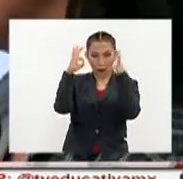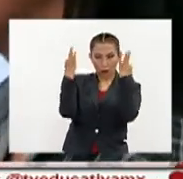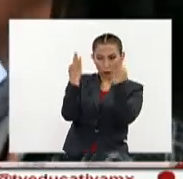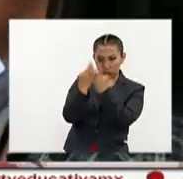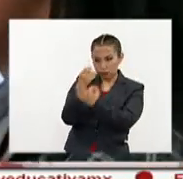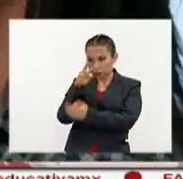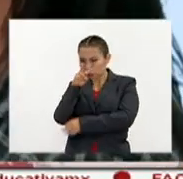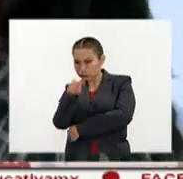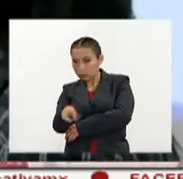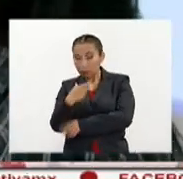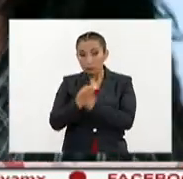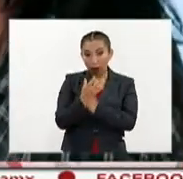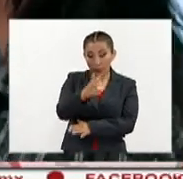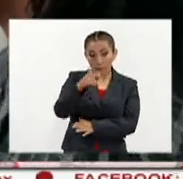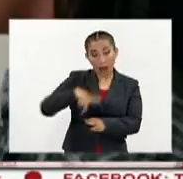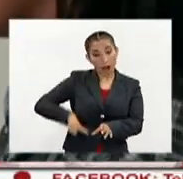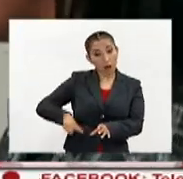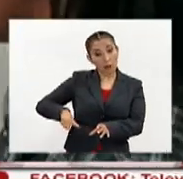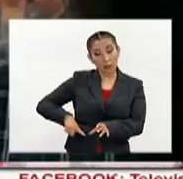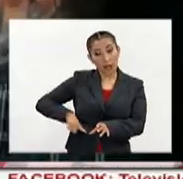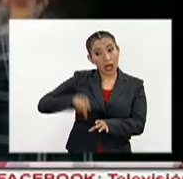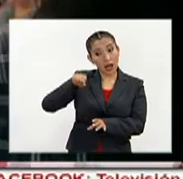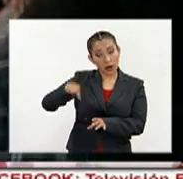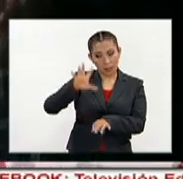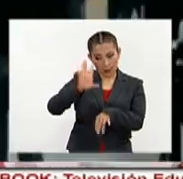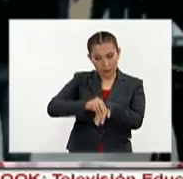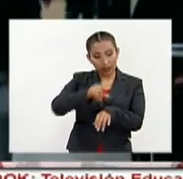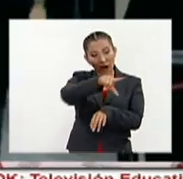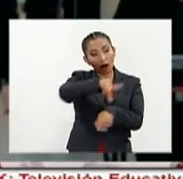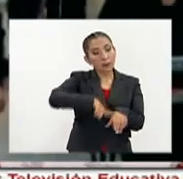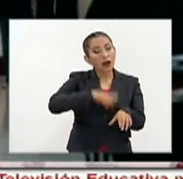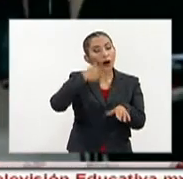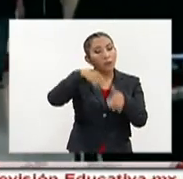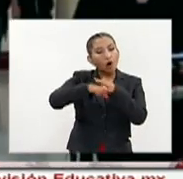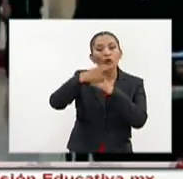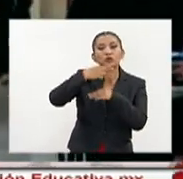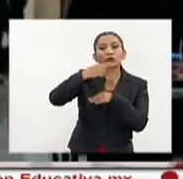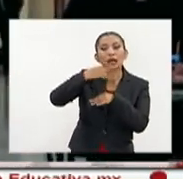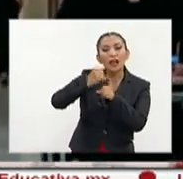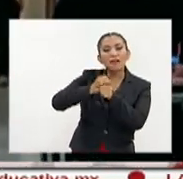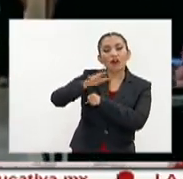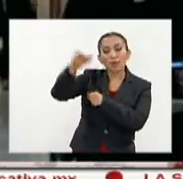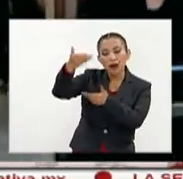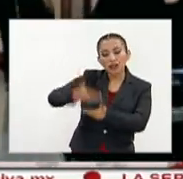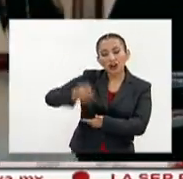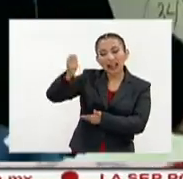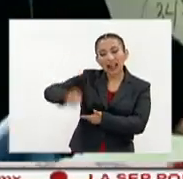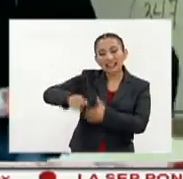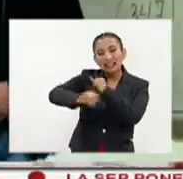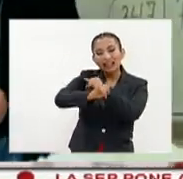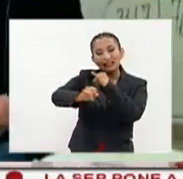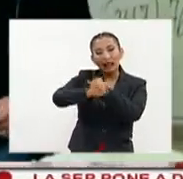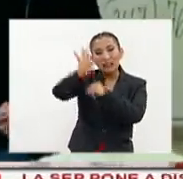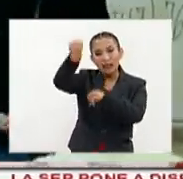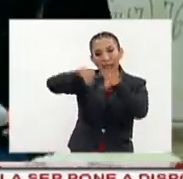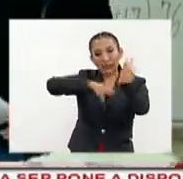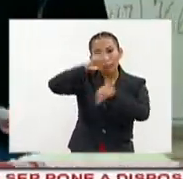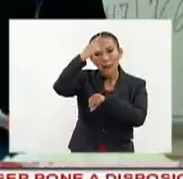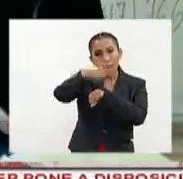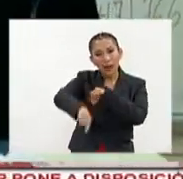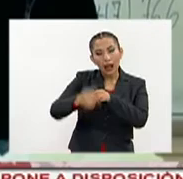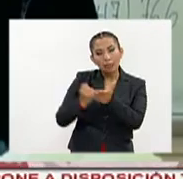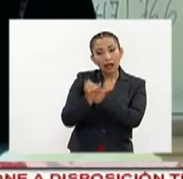inmigración. La nueva política creada en septiembre le permitirá al gobierno acceder y utilizar la información publicada en las redes sociales